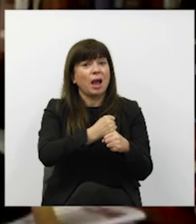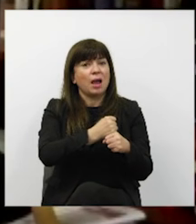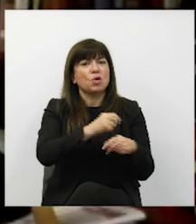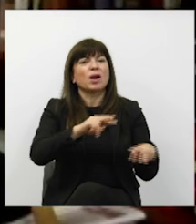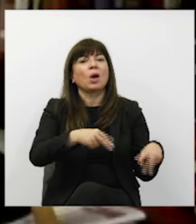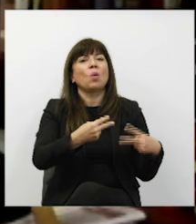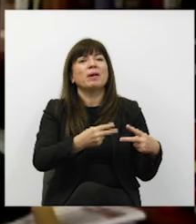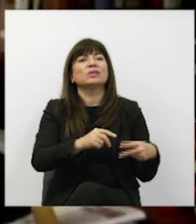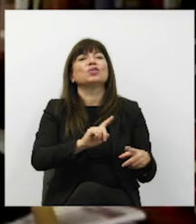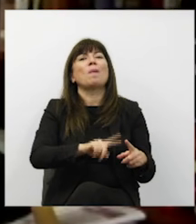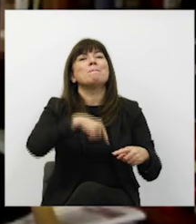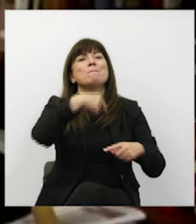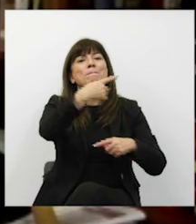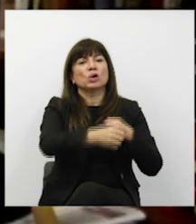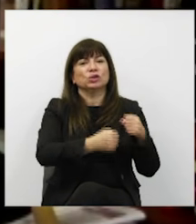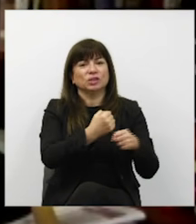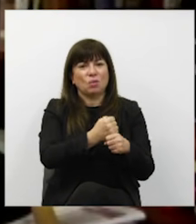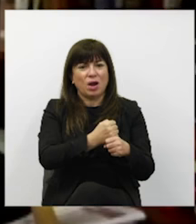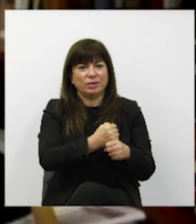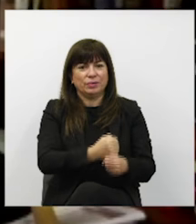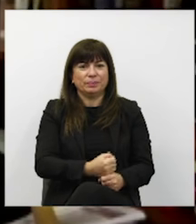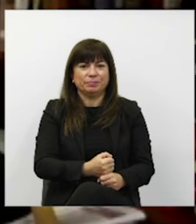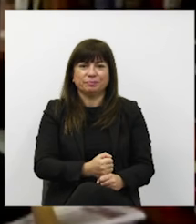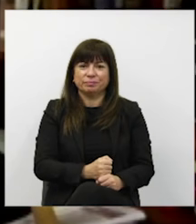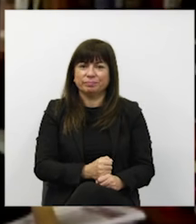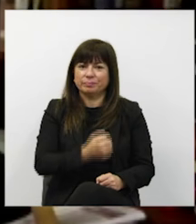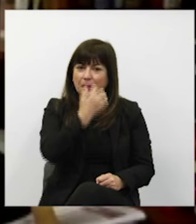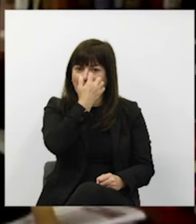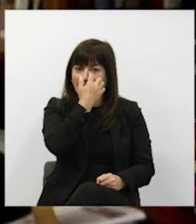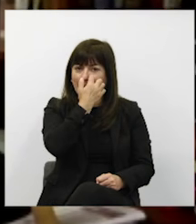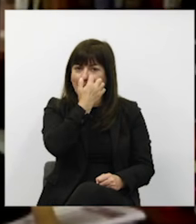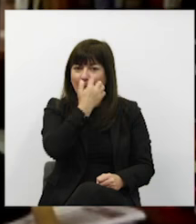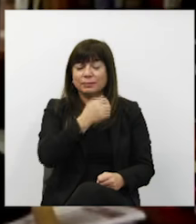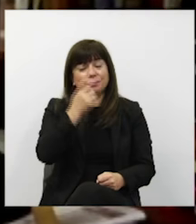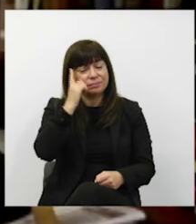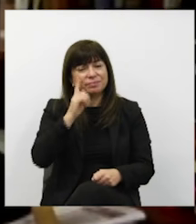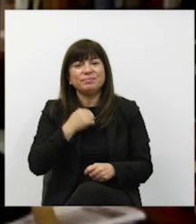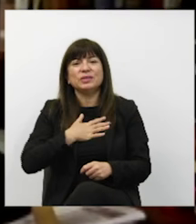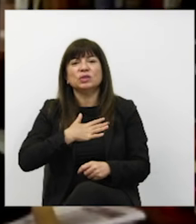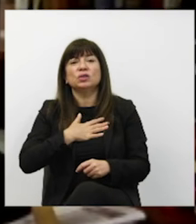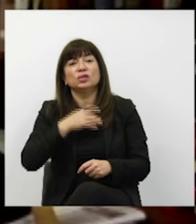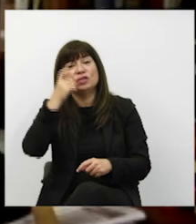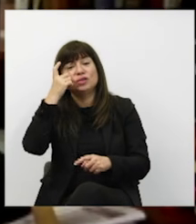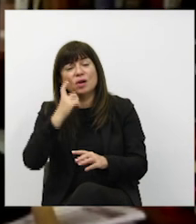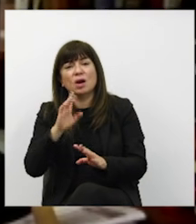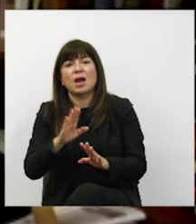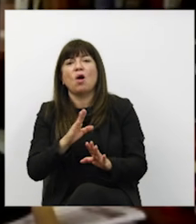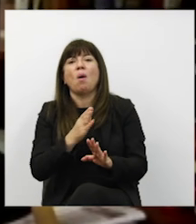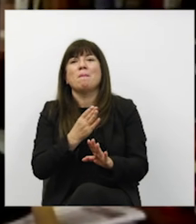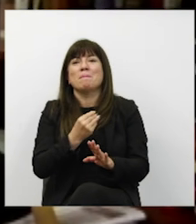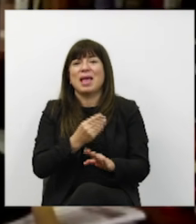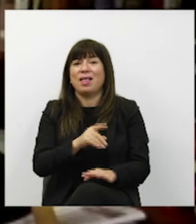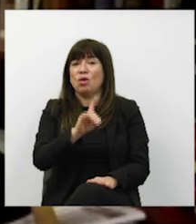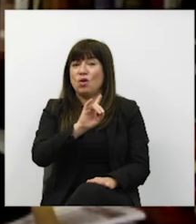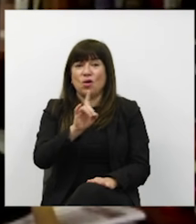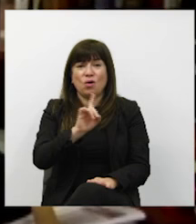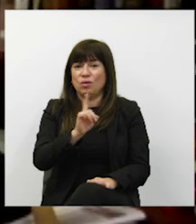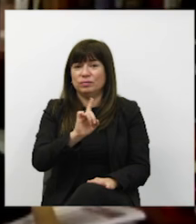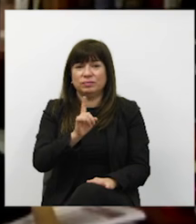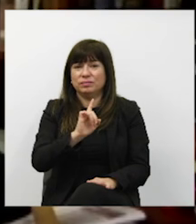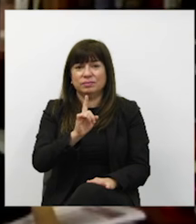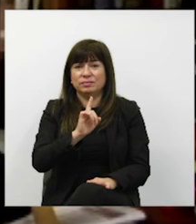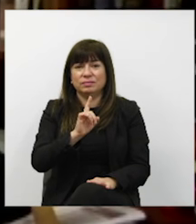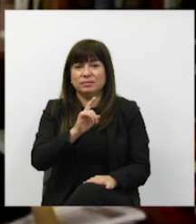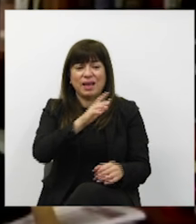proyectada importante el próximo año, suponiendo que se regresa a la normalidad. Pero yo creo que no hay que tenerle miedo a